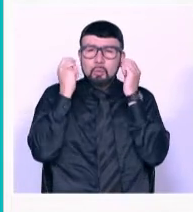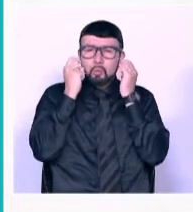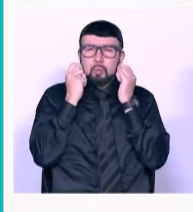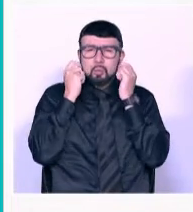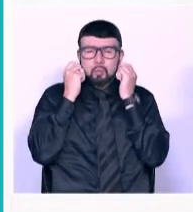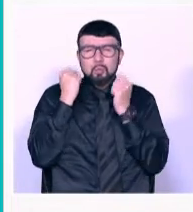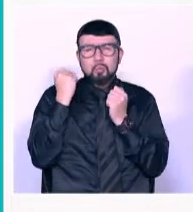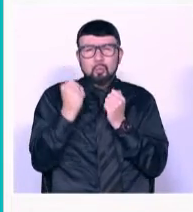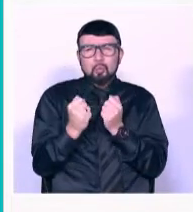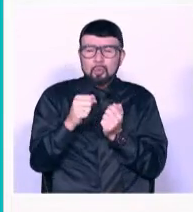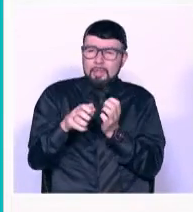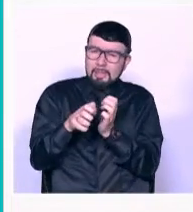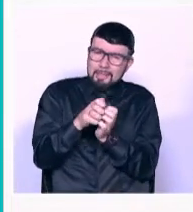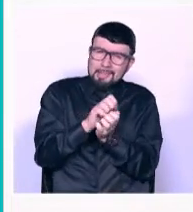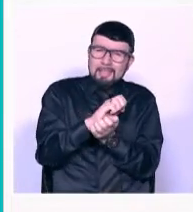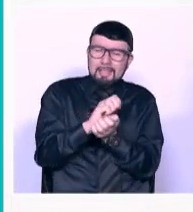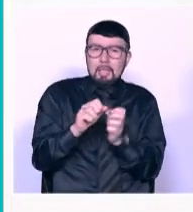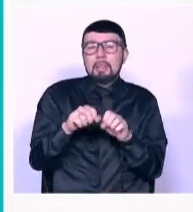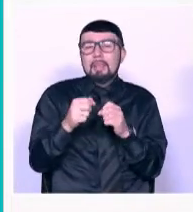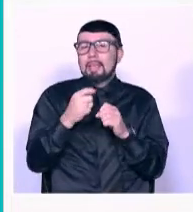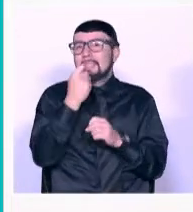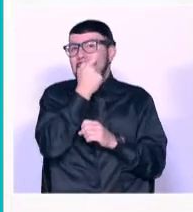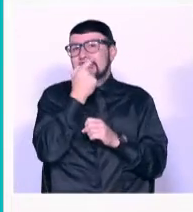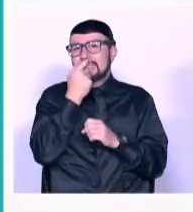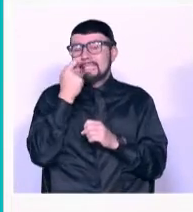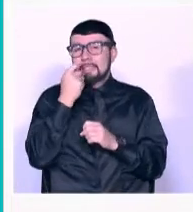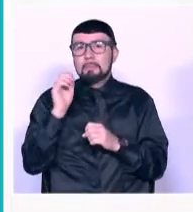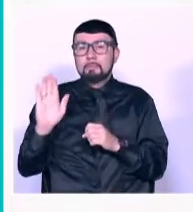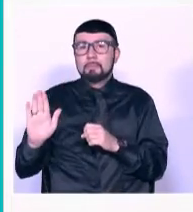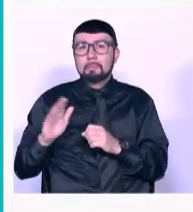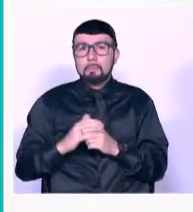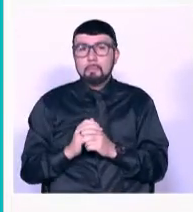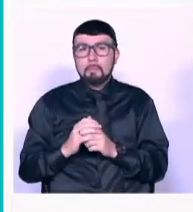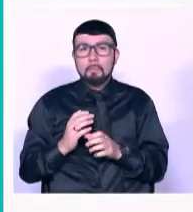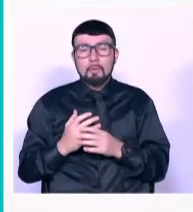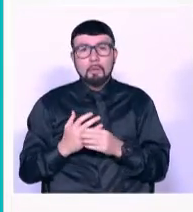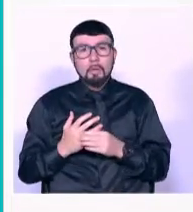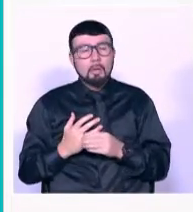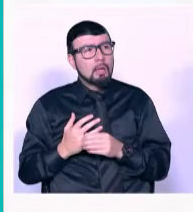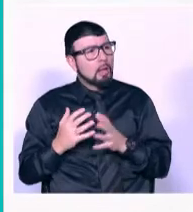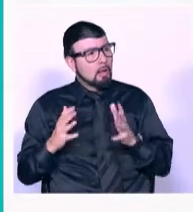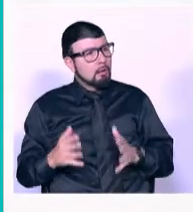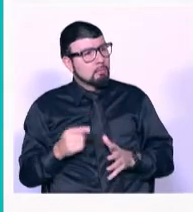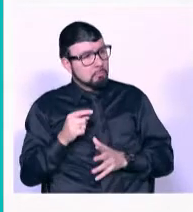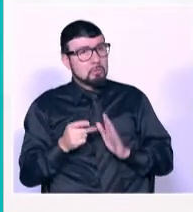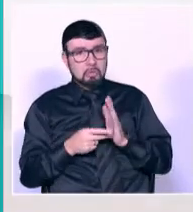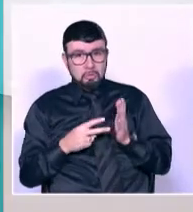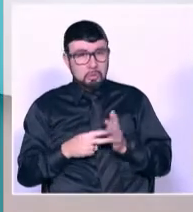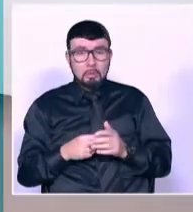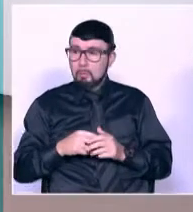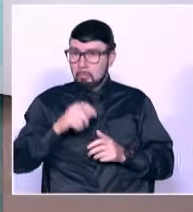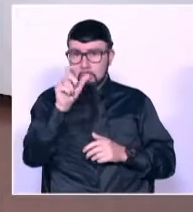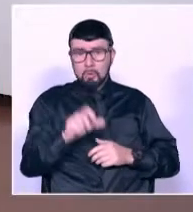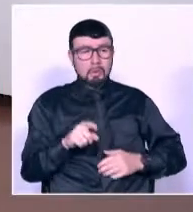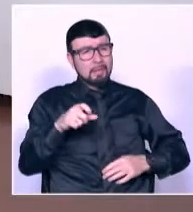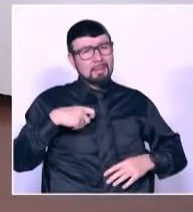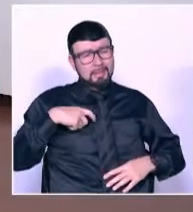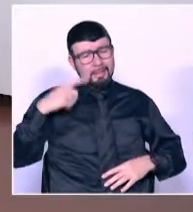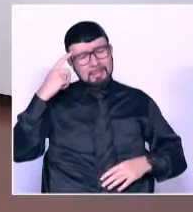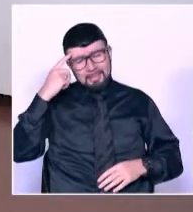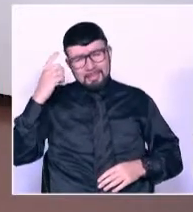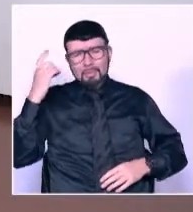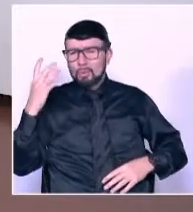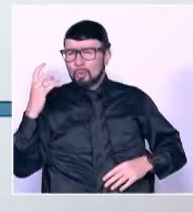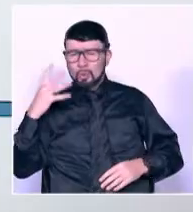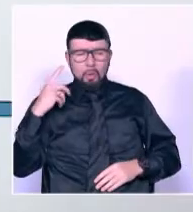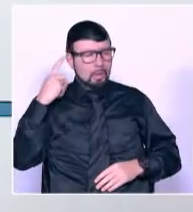más fisiológico y una parte adaptativa. Quiere decir entonces, doctora, que la solución, si son pacientes con dolores de cabeza, con